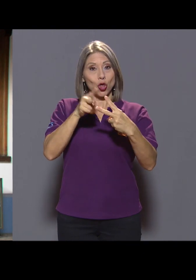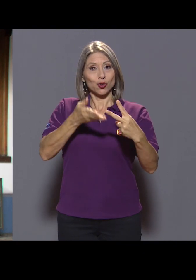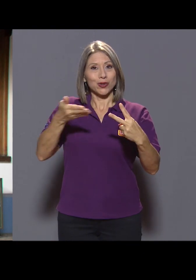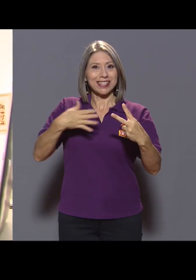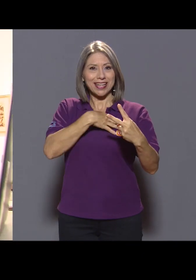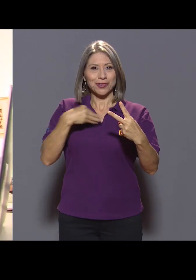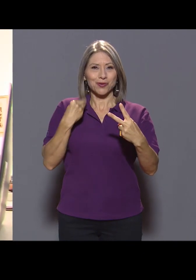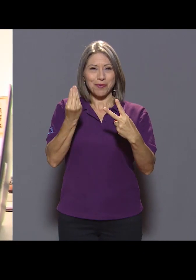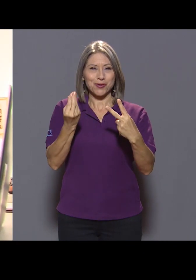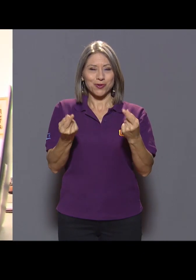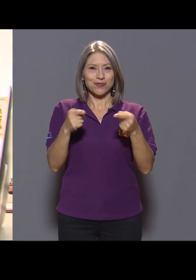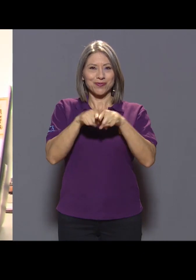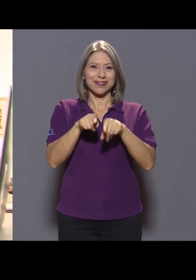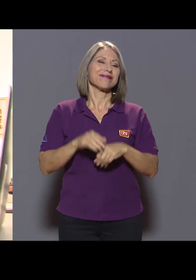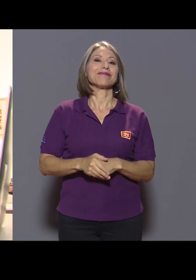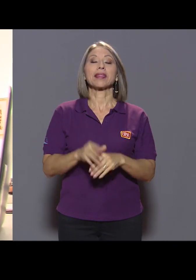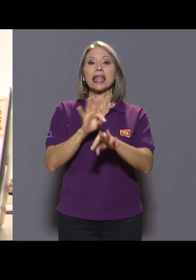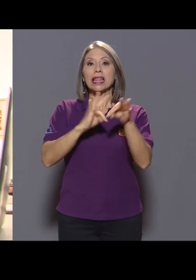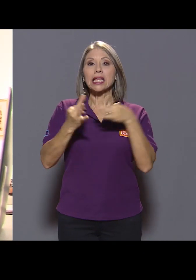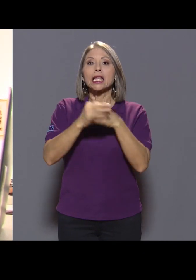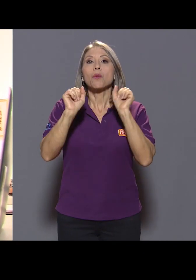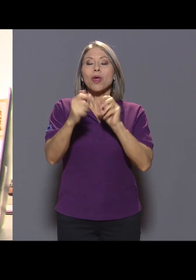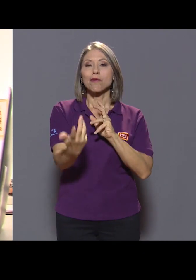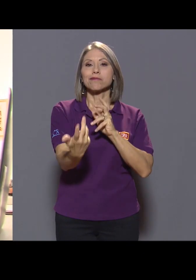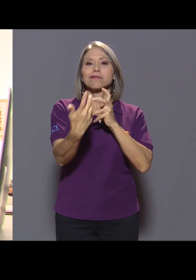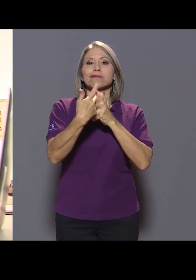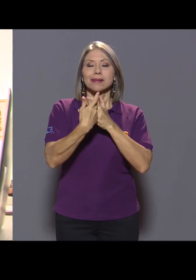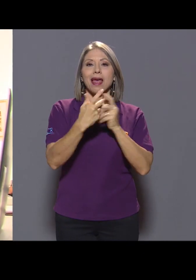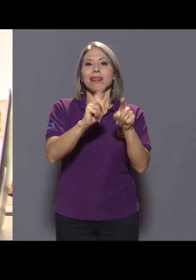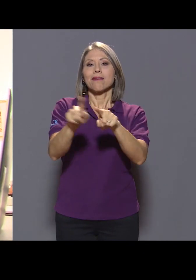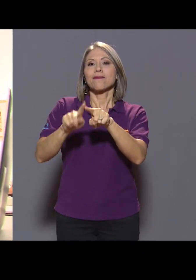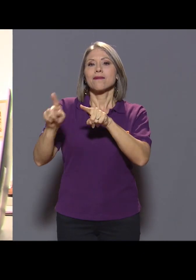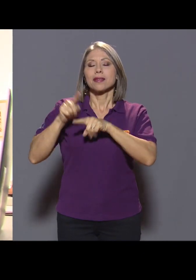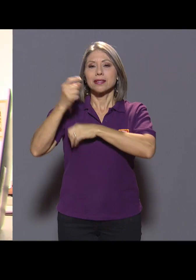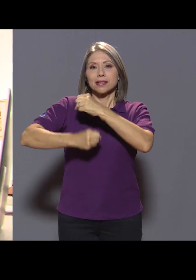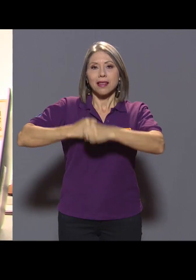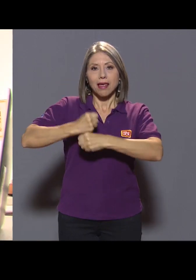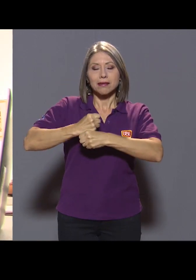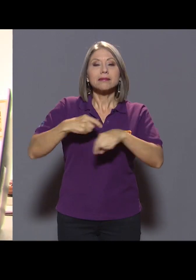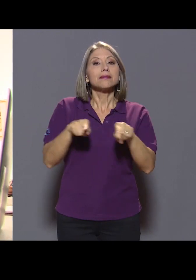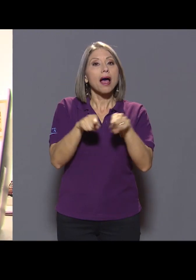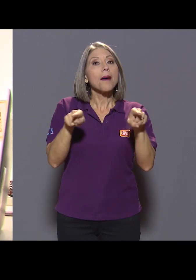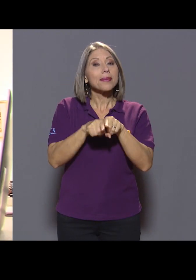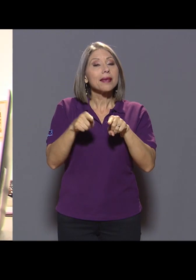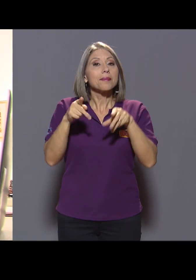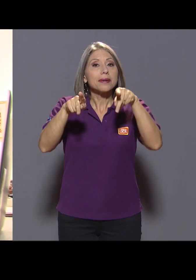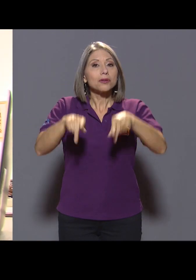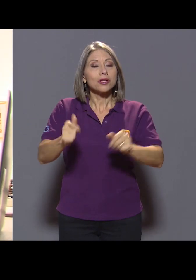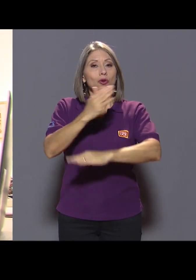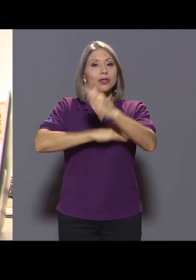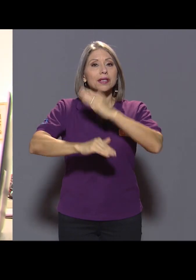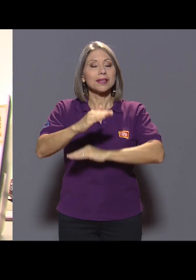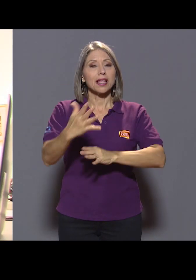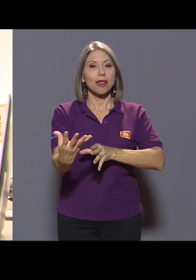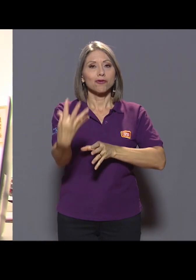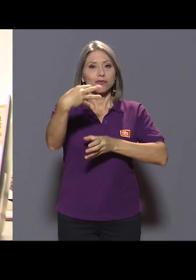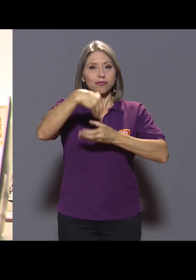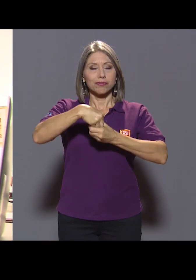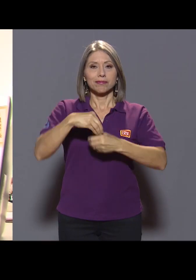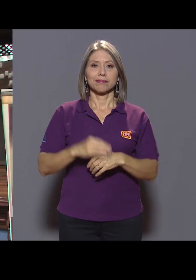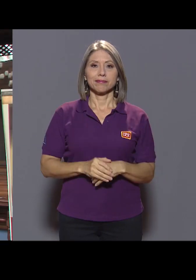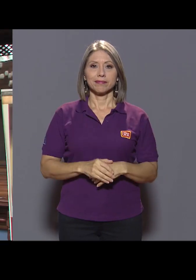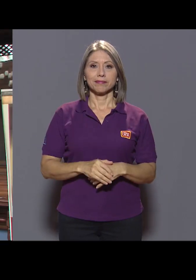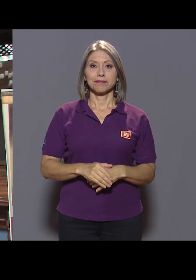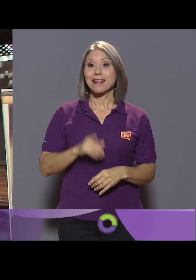ellos les gusta mucho. El taller se puede adaptar a públicos de diferentes edades y también para incluir a personas con discapacidad.